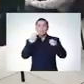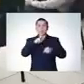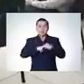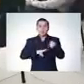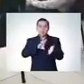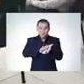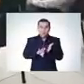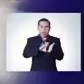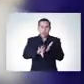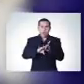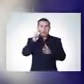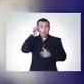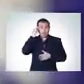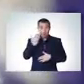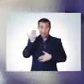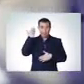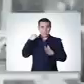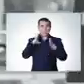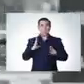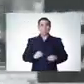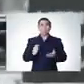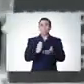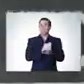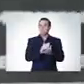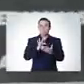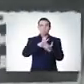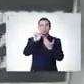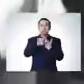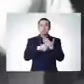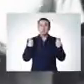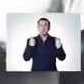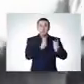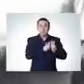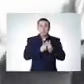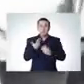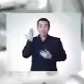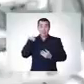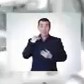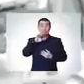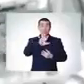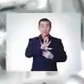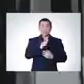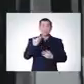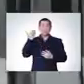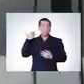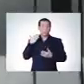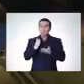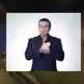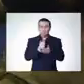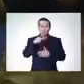$450 millones en pocos días. Es más de lo que un gobierno invertía antes en programas sociales durante los 5 años de su